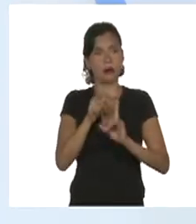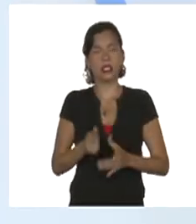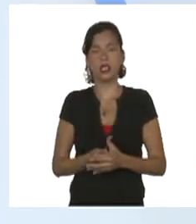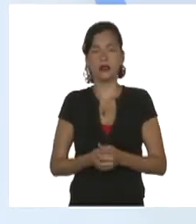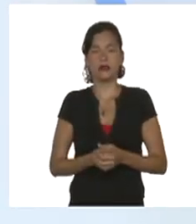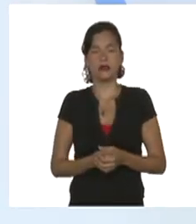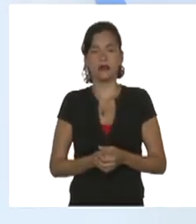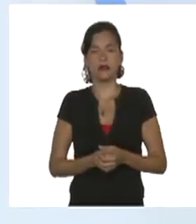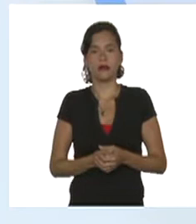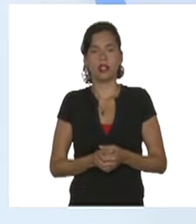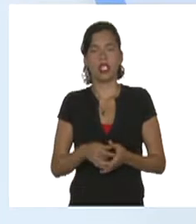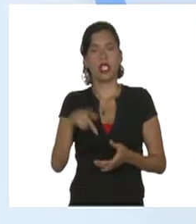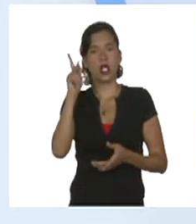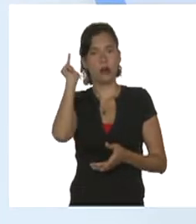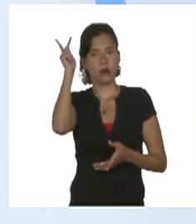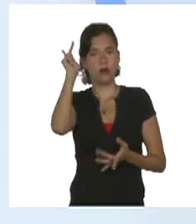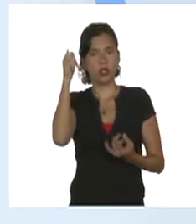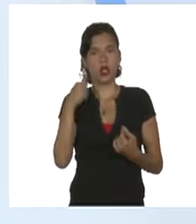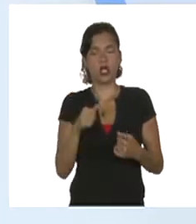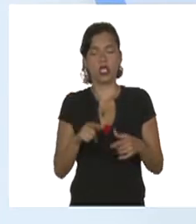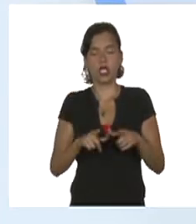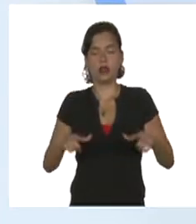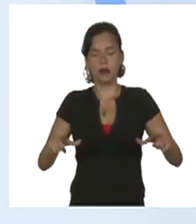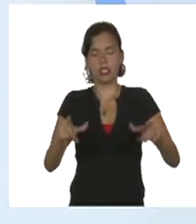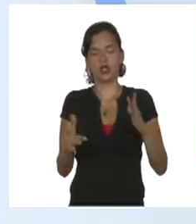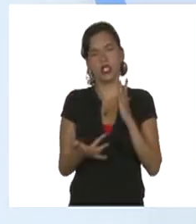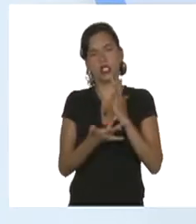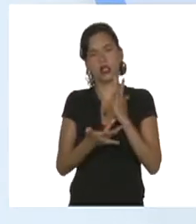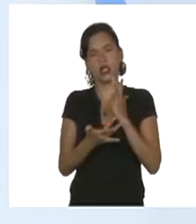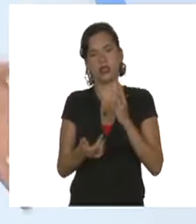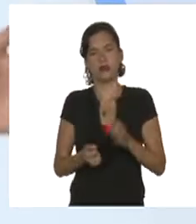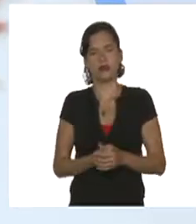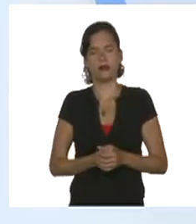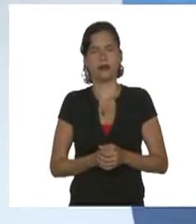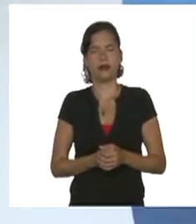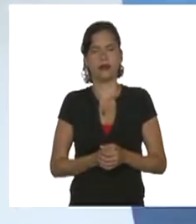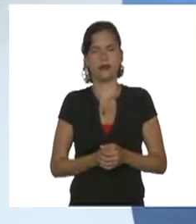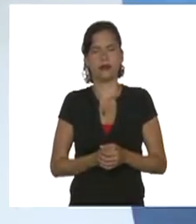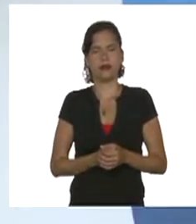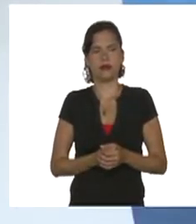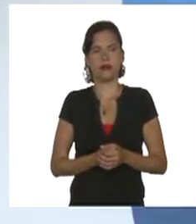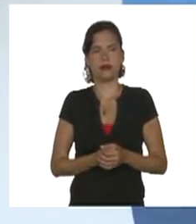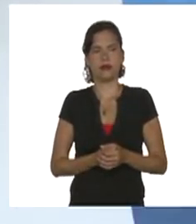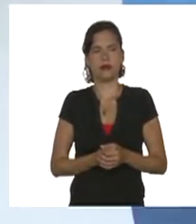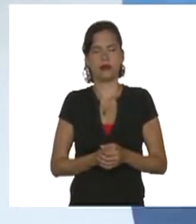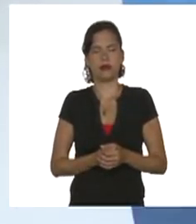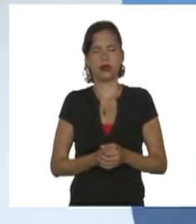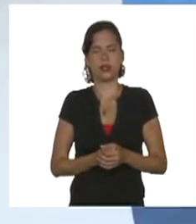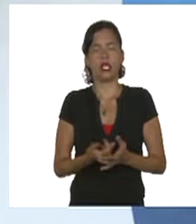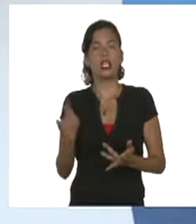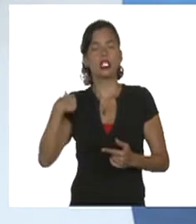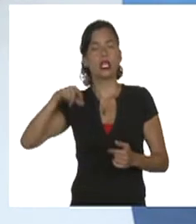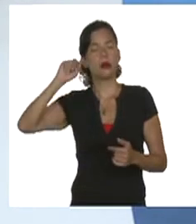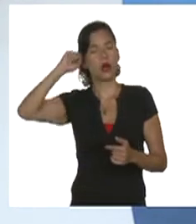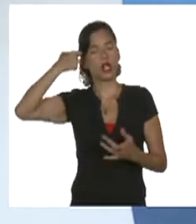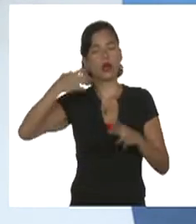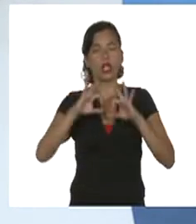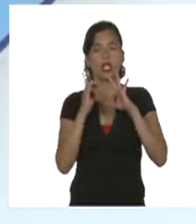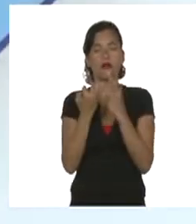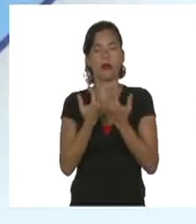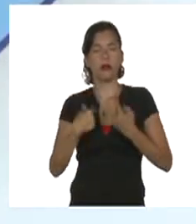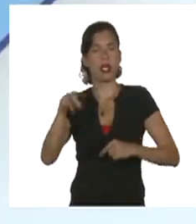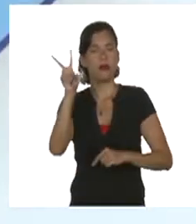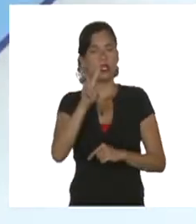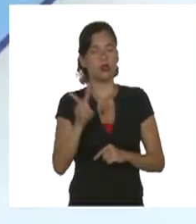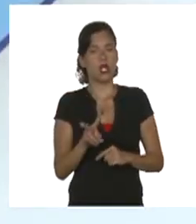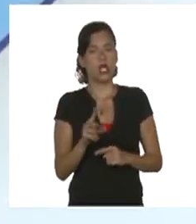especial y los profesores de nuestro segmento TIC. Pero, ¿qué más tenemos, Williagne? Bueno, Guillermo, debemos recordarle a la familia